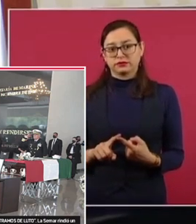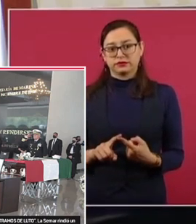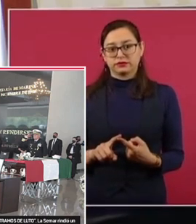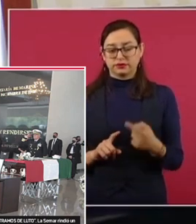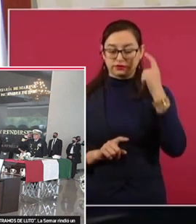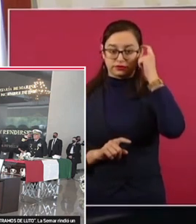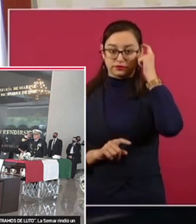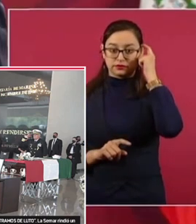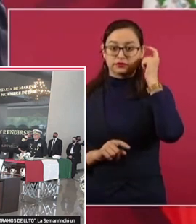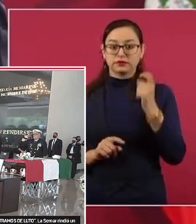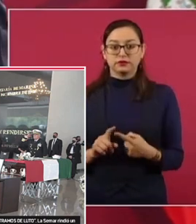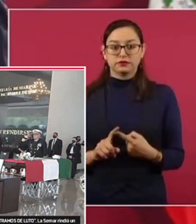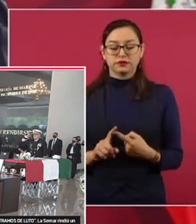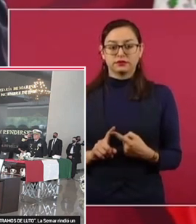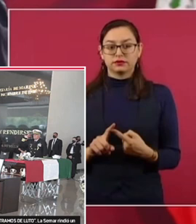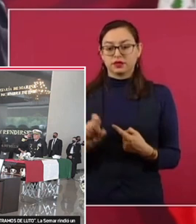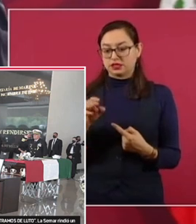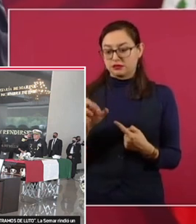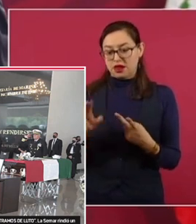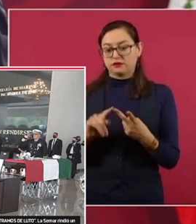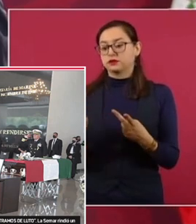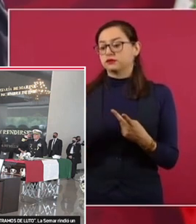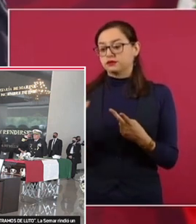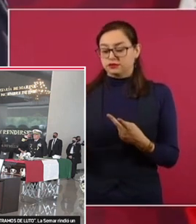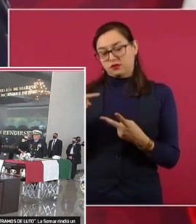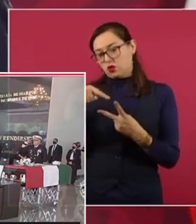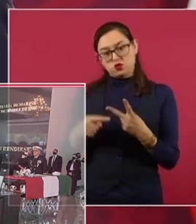de la Secretaría de Marina.